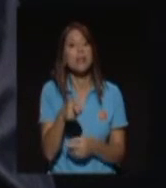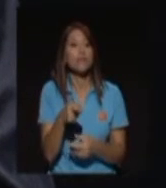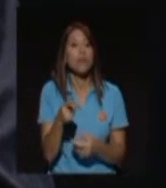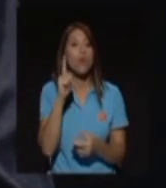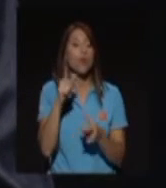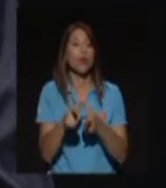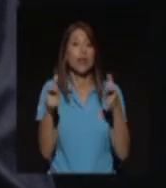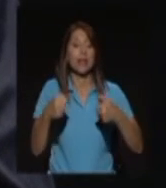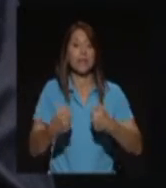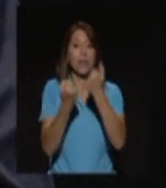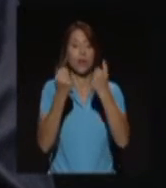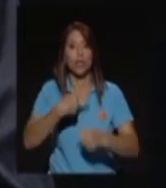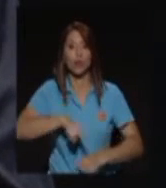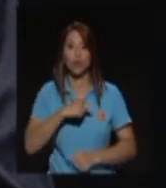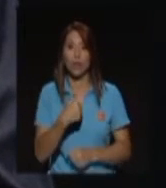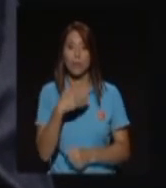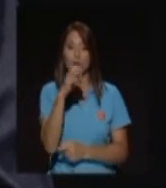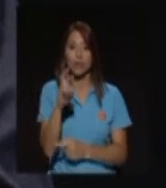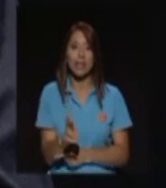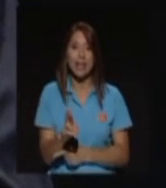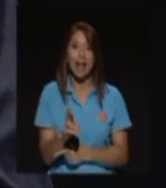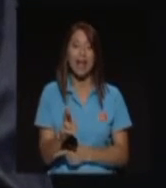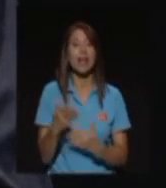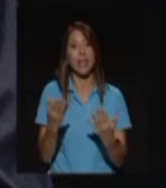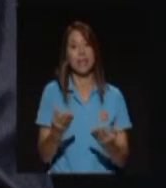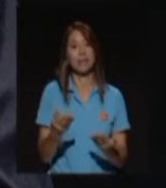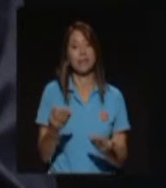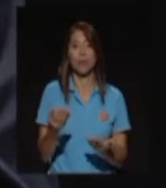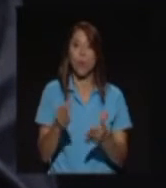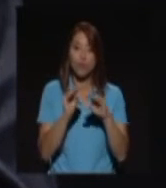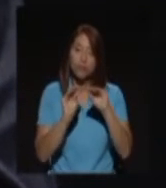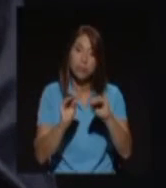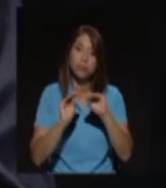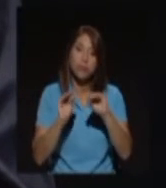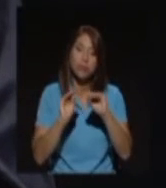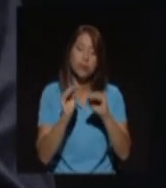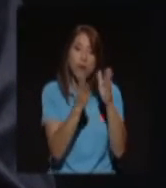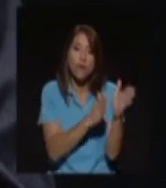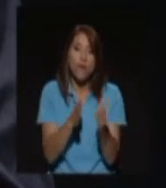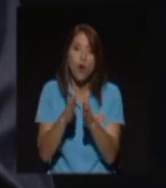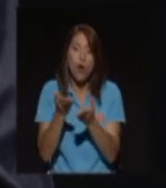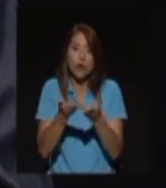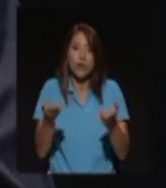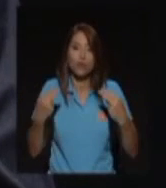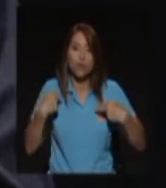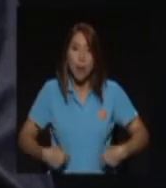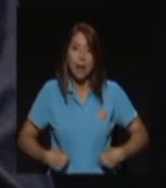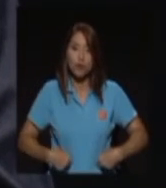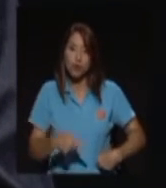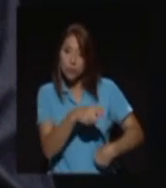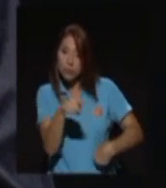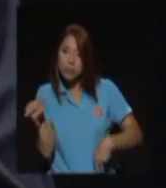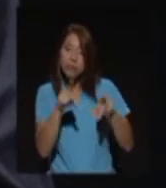grandes retos que tenemos en Costa Rica es la formación de recursos humanos, en donde se ha hecho un enorme esfuerzo desde